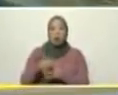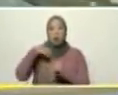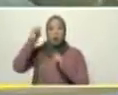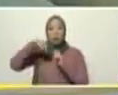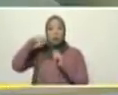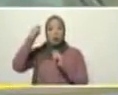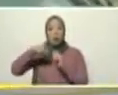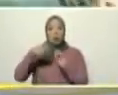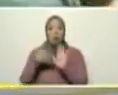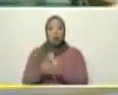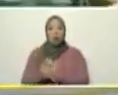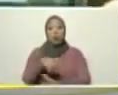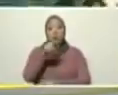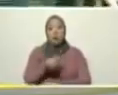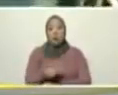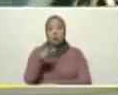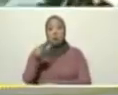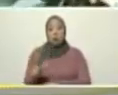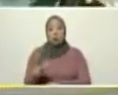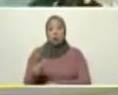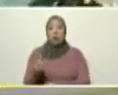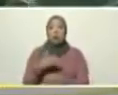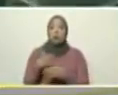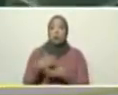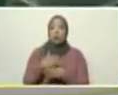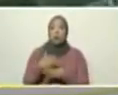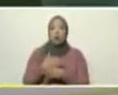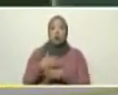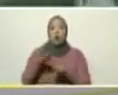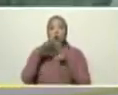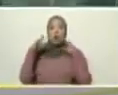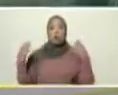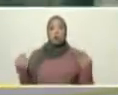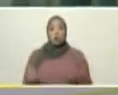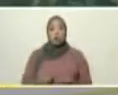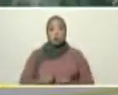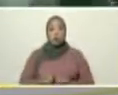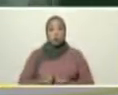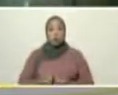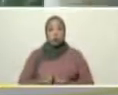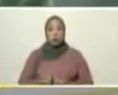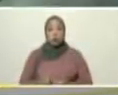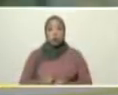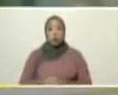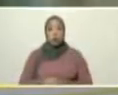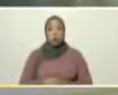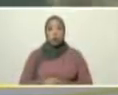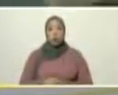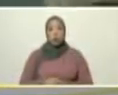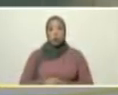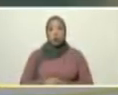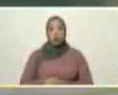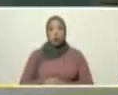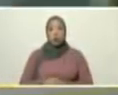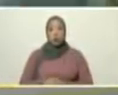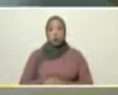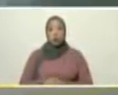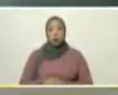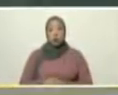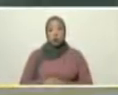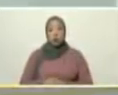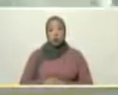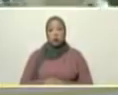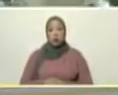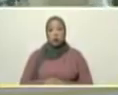y venezolanas. Y los medios de comunicación del mundo, silencio. Se acosaba,